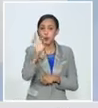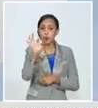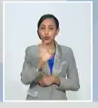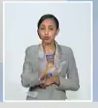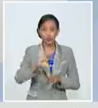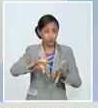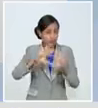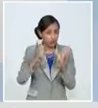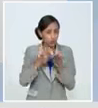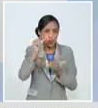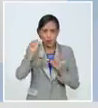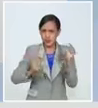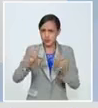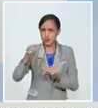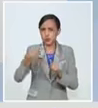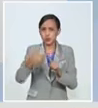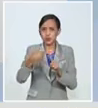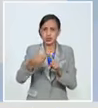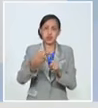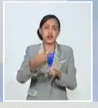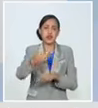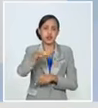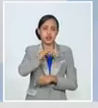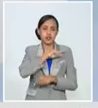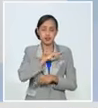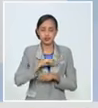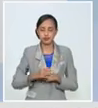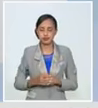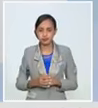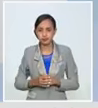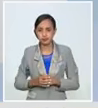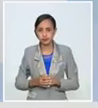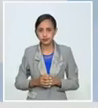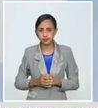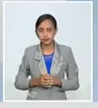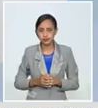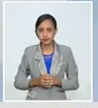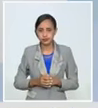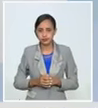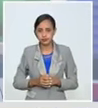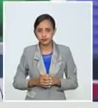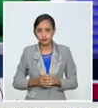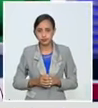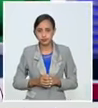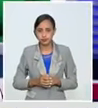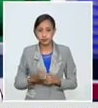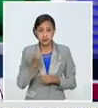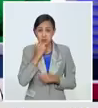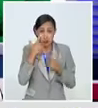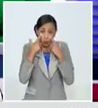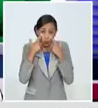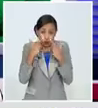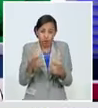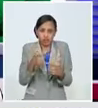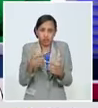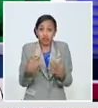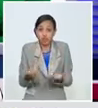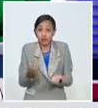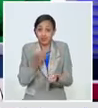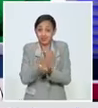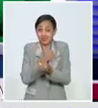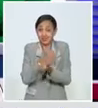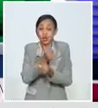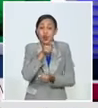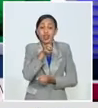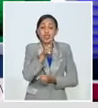ayer. Más importante y de más riesgo, 13 lactantes se confirmaron